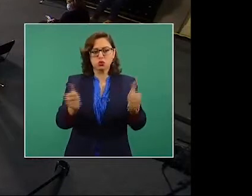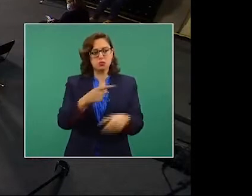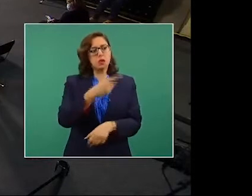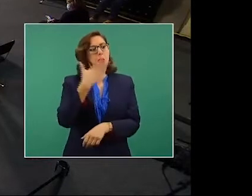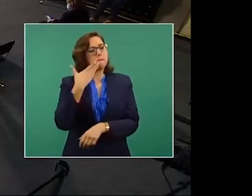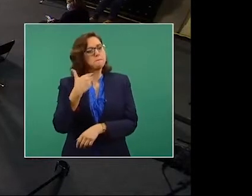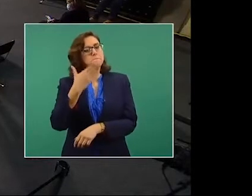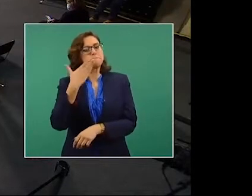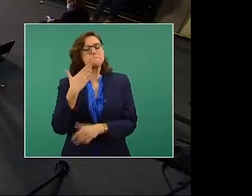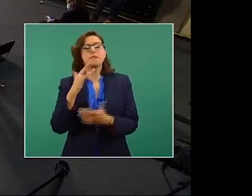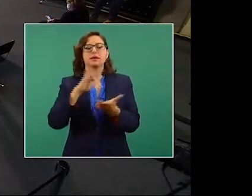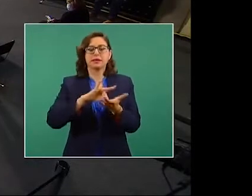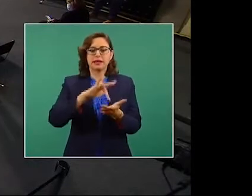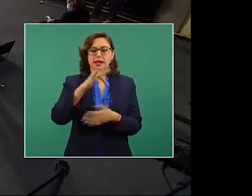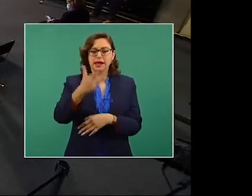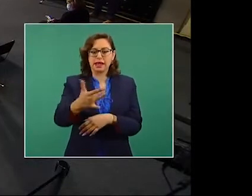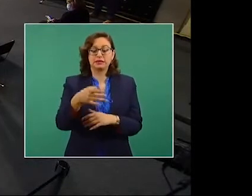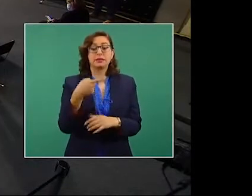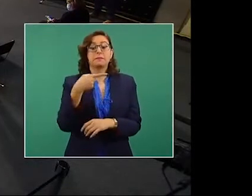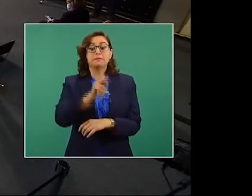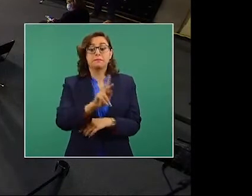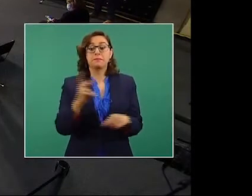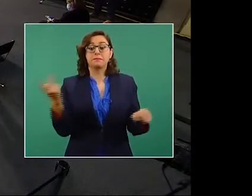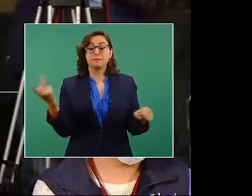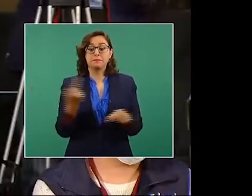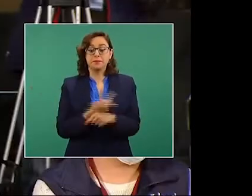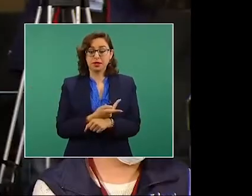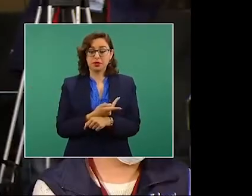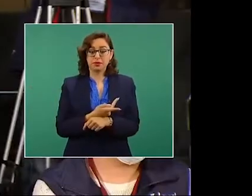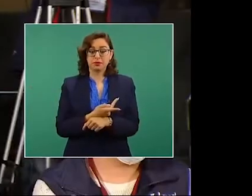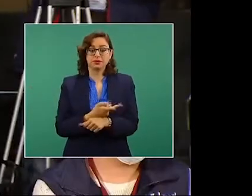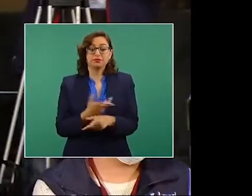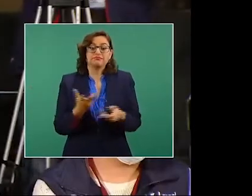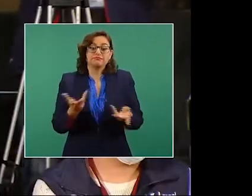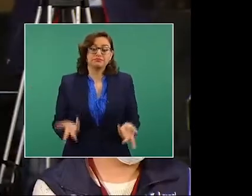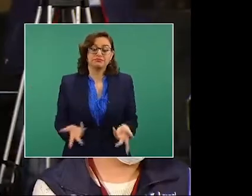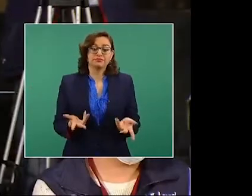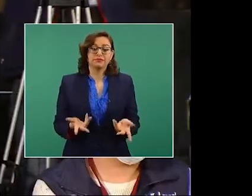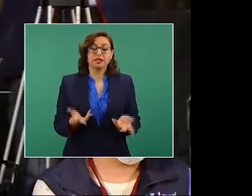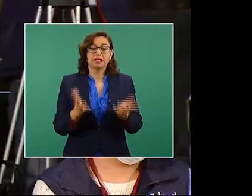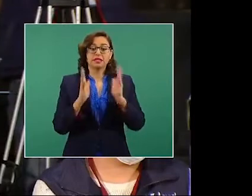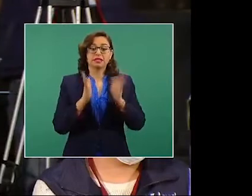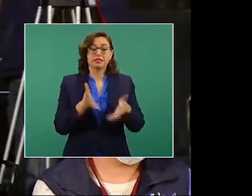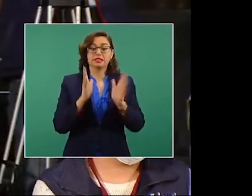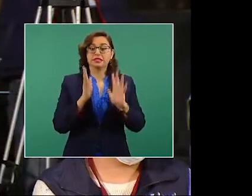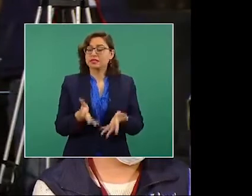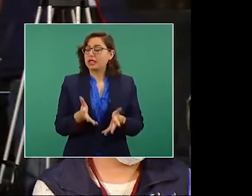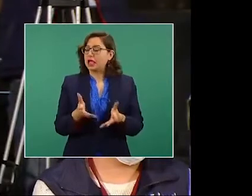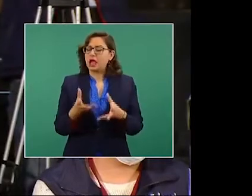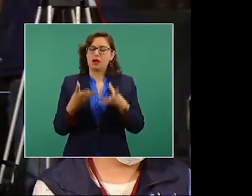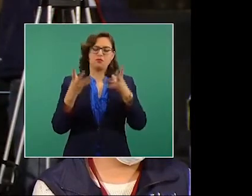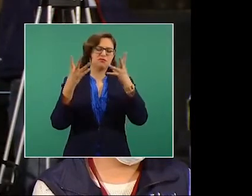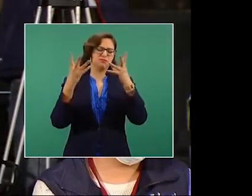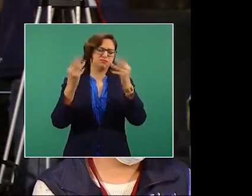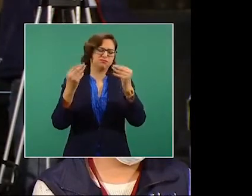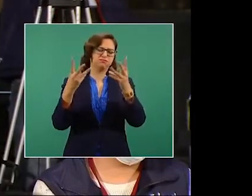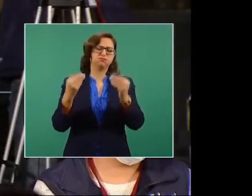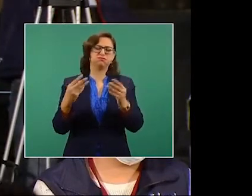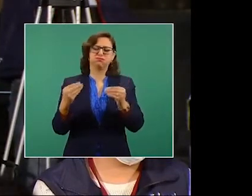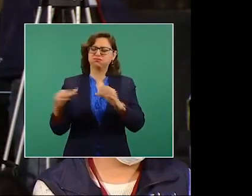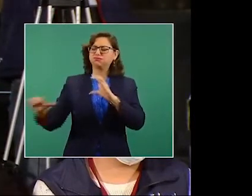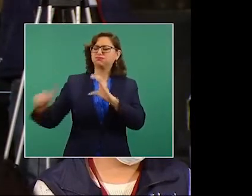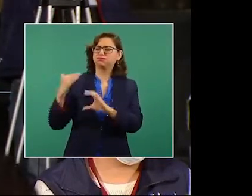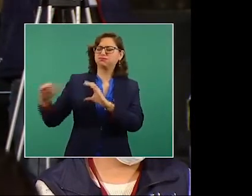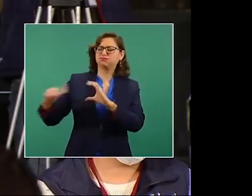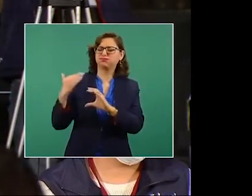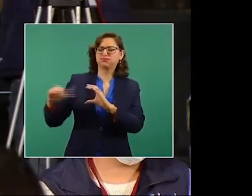embargo, esto también provocó un efecto cascada, porque empezamos a recibir en Los Ángeles Press cientos de denuncias